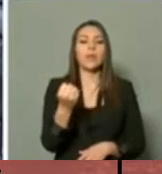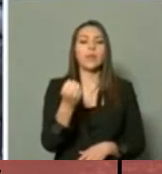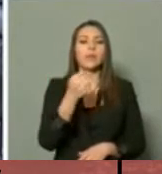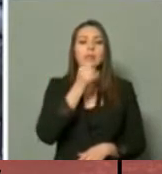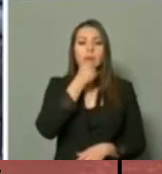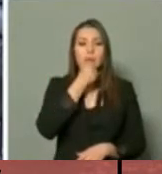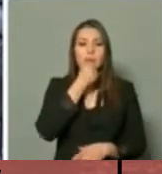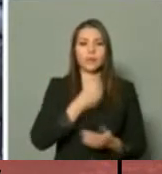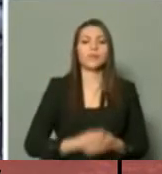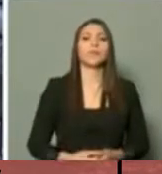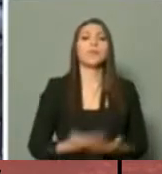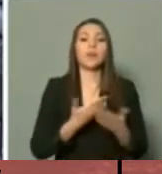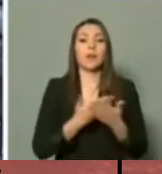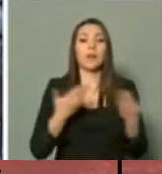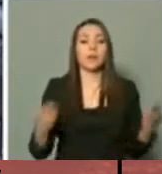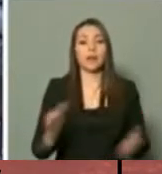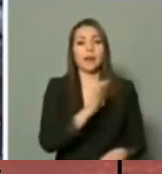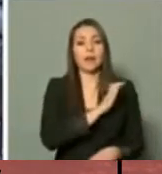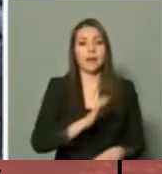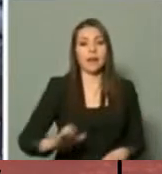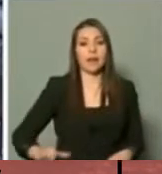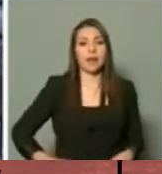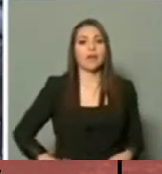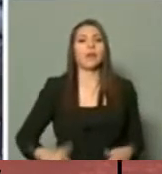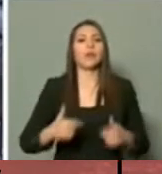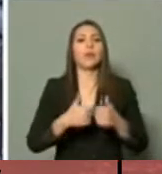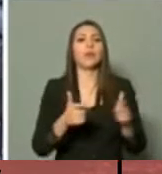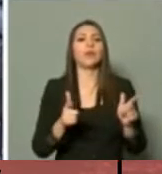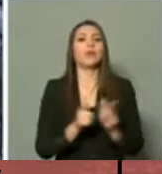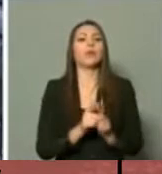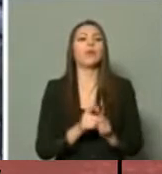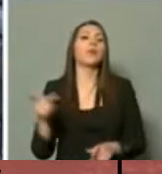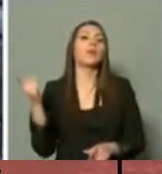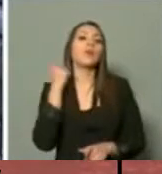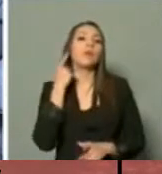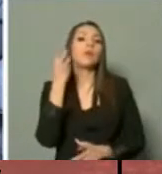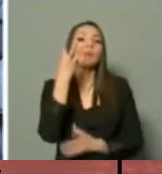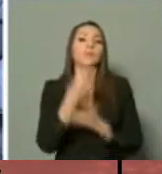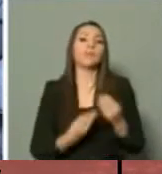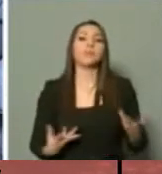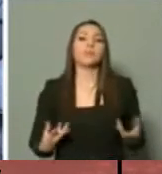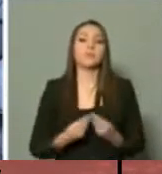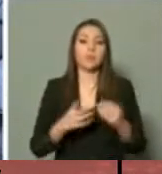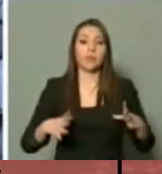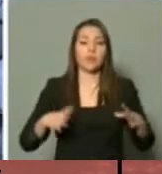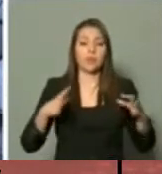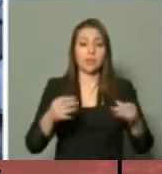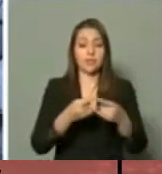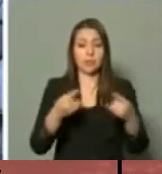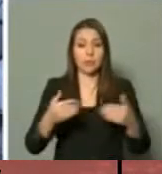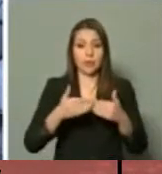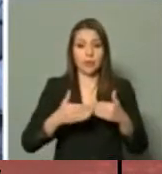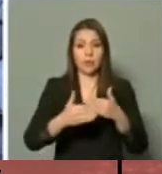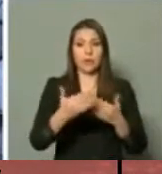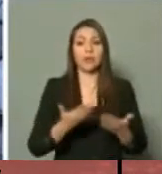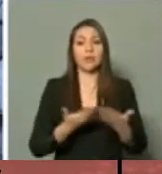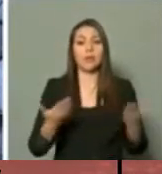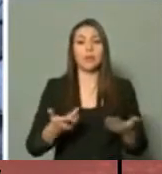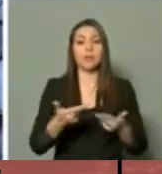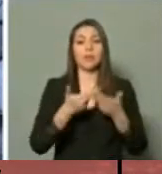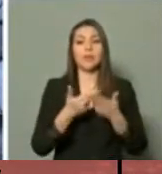1 minuto con 59 segundos. El candidato de la candidatura común, Juntos Haremos Historia, desea emitir una respuesta con su bolsa de tiempo. Recuerde que aún le